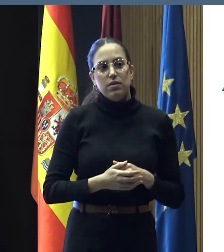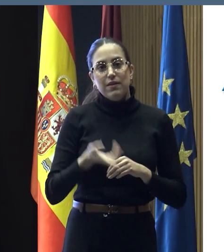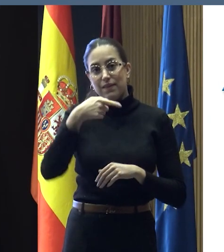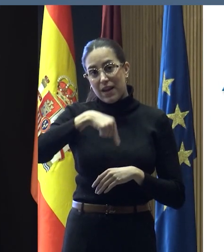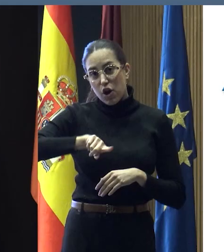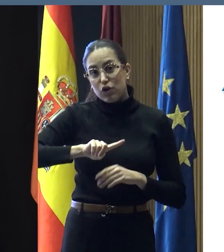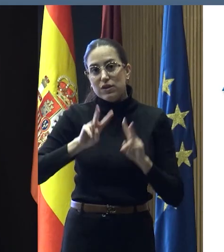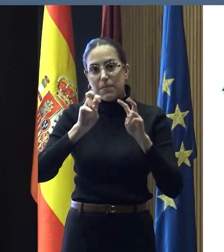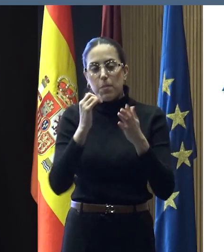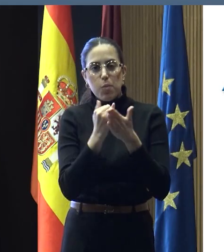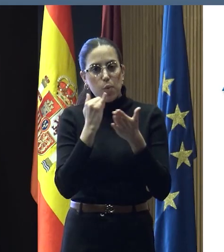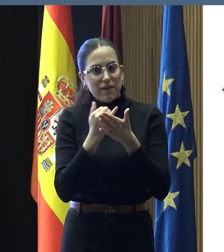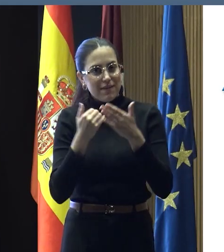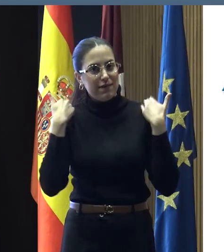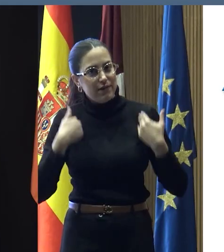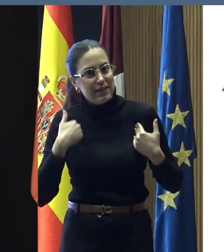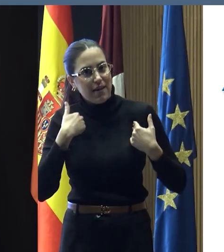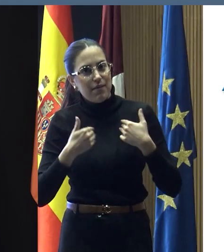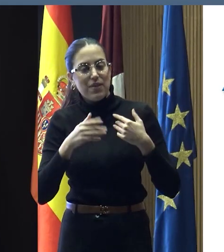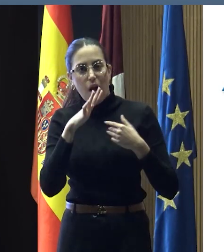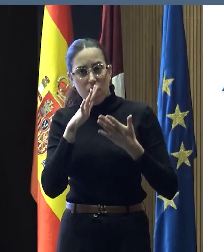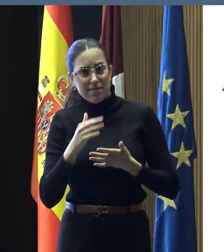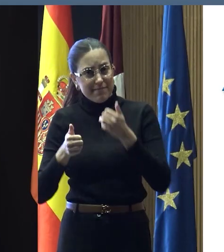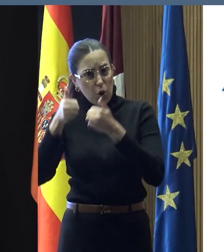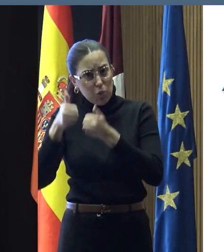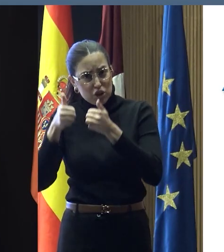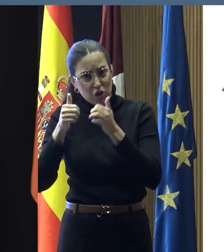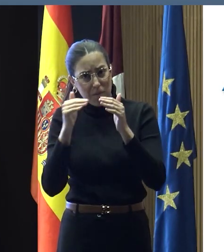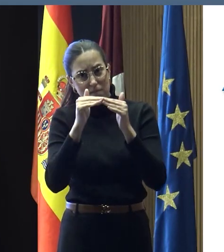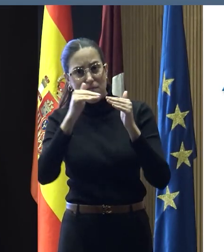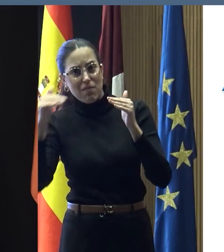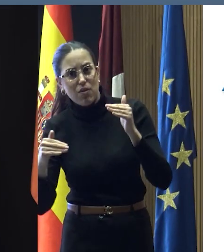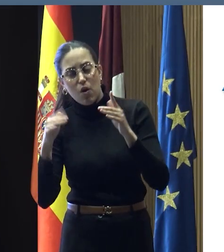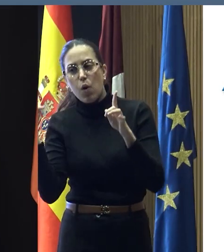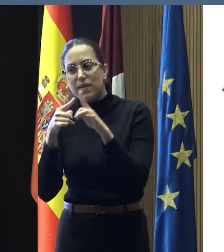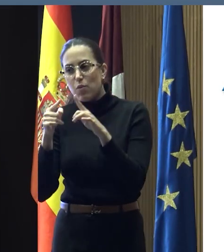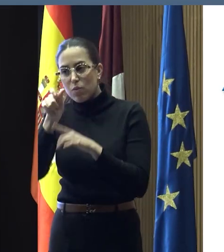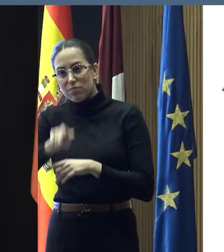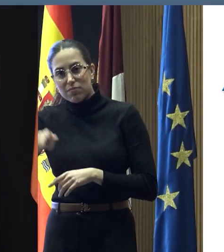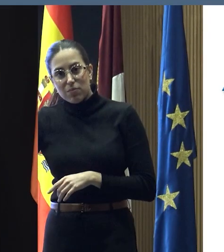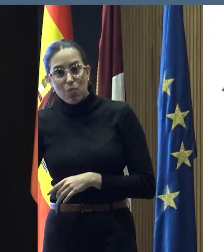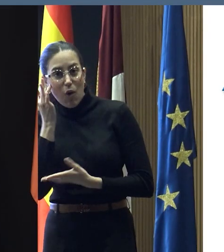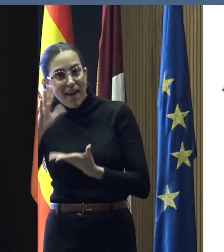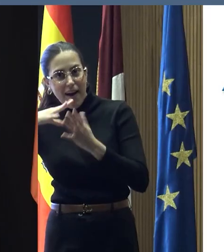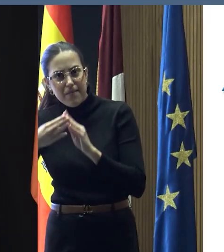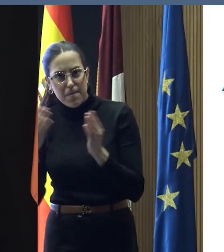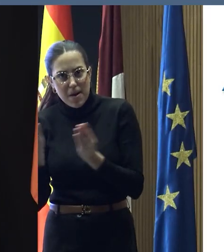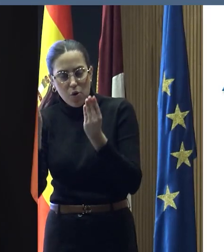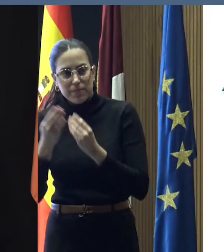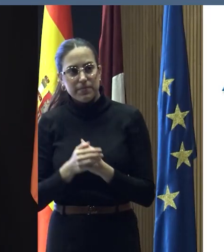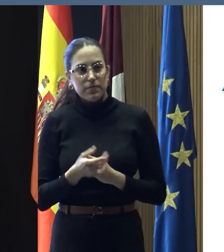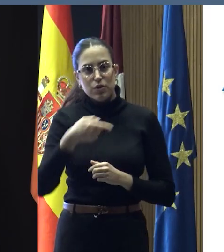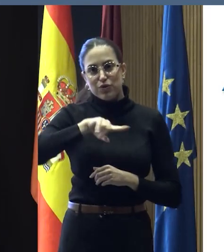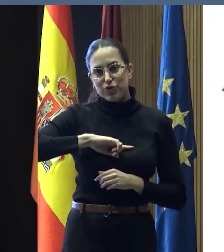físicas para encontrar una camisa apropiada para la mujer, se ha podido conseguir que